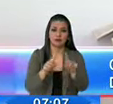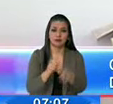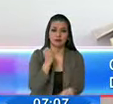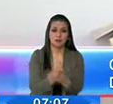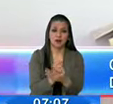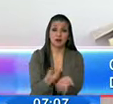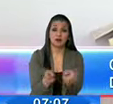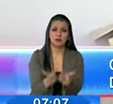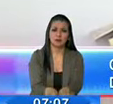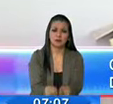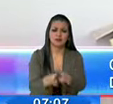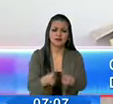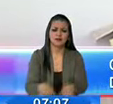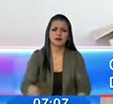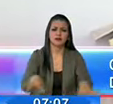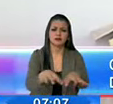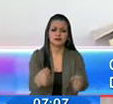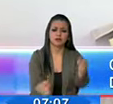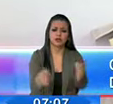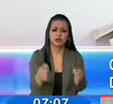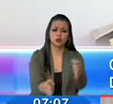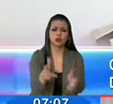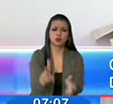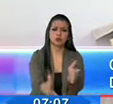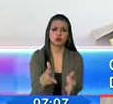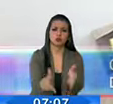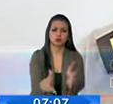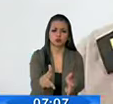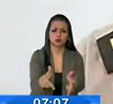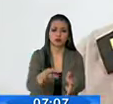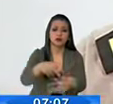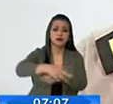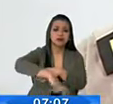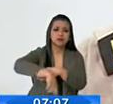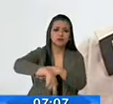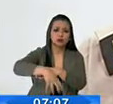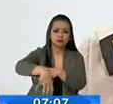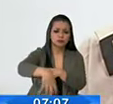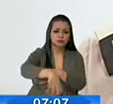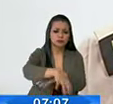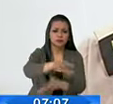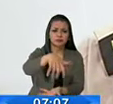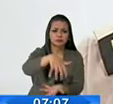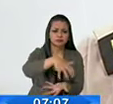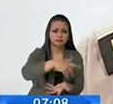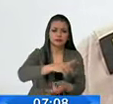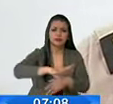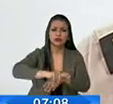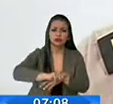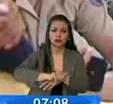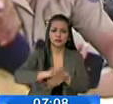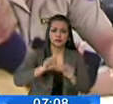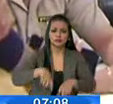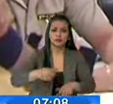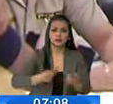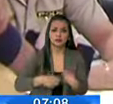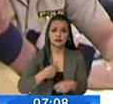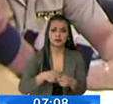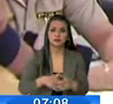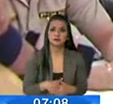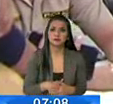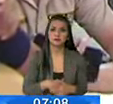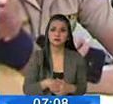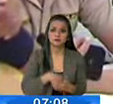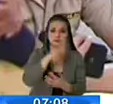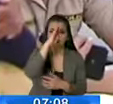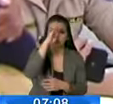algunos autopartes en los cuales eran receptados precisamente para su reventa. Los comandantes de la